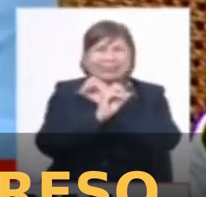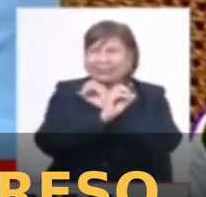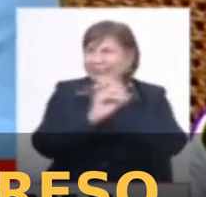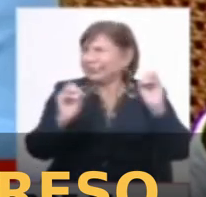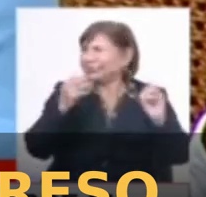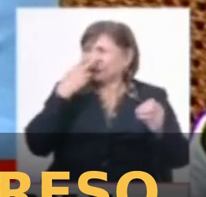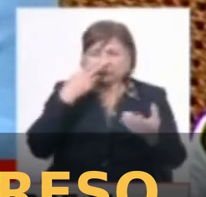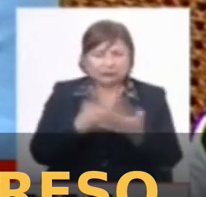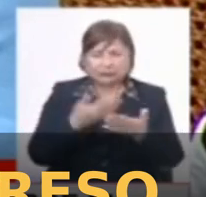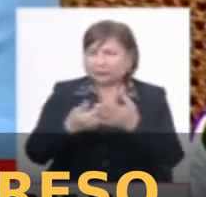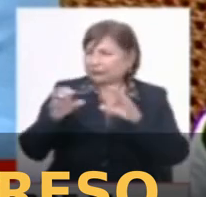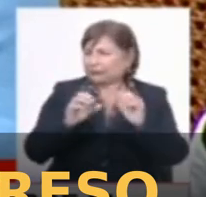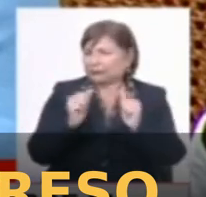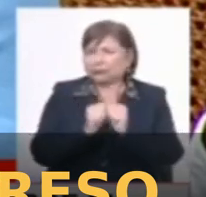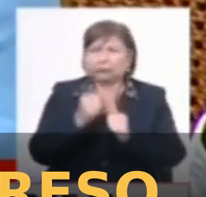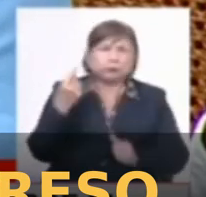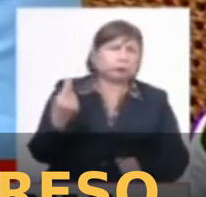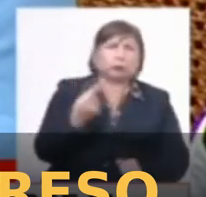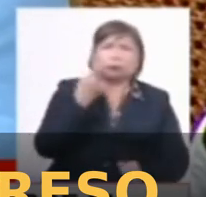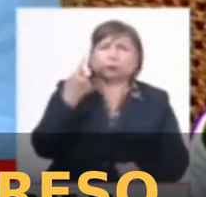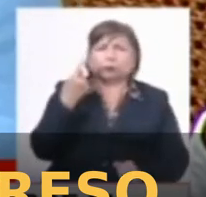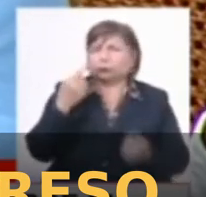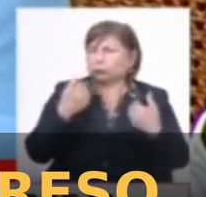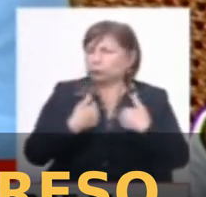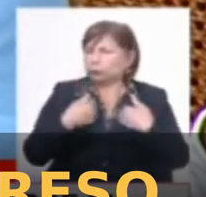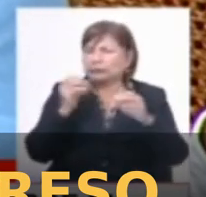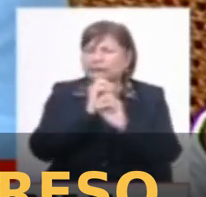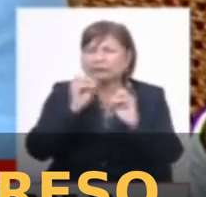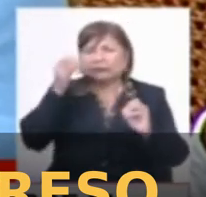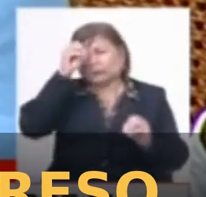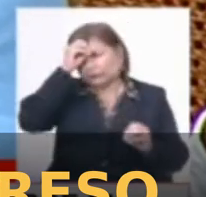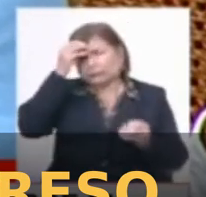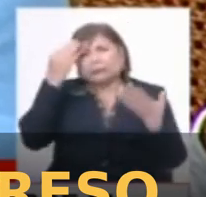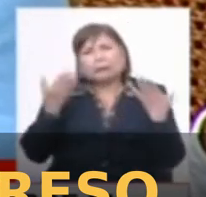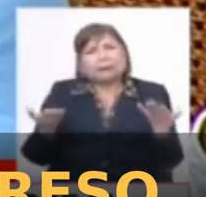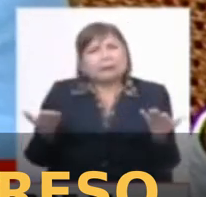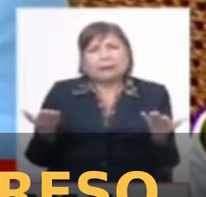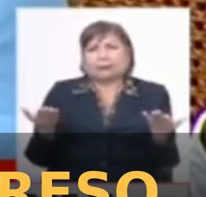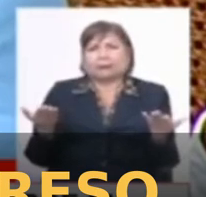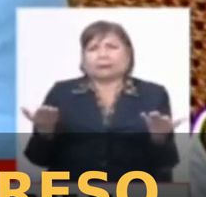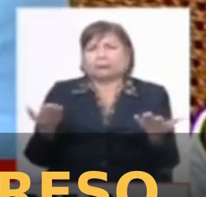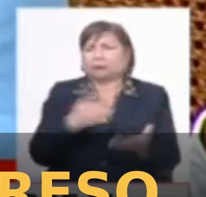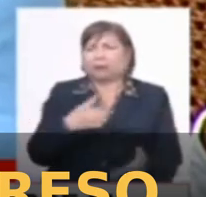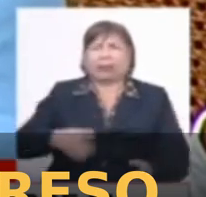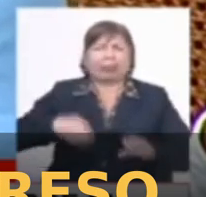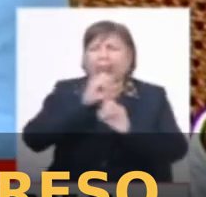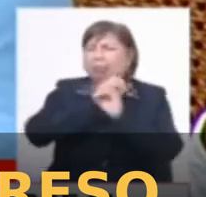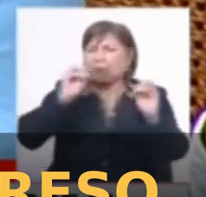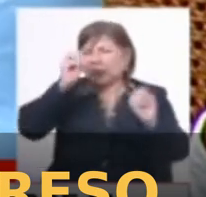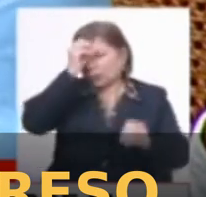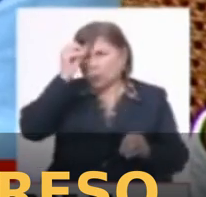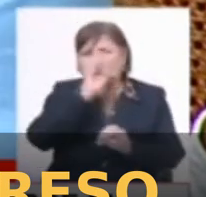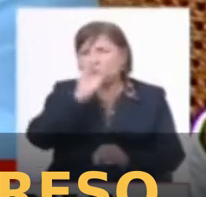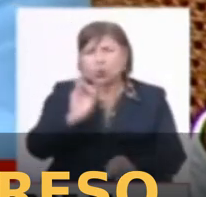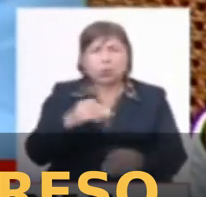que ver en el hecho, que he sido la única que he denunciado. No tenía cómo saberse, señor presidente, en absoluto. No iban a llegar nunca